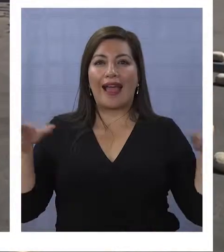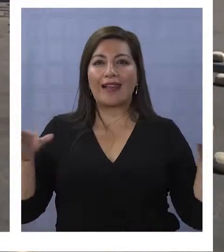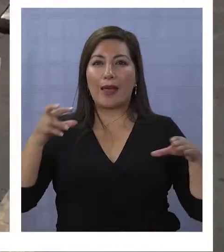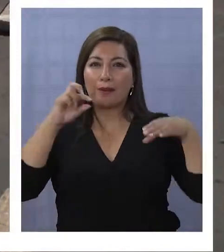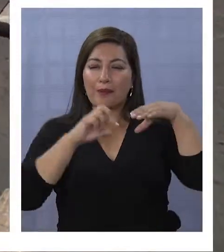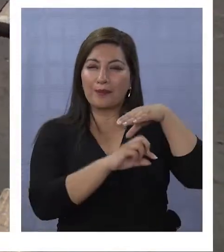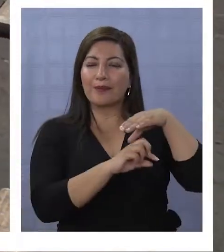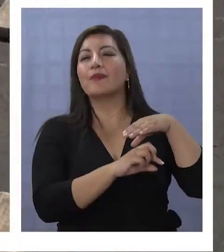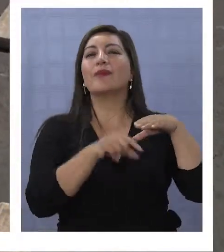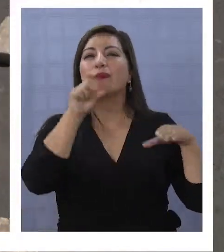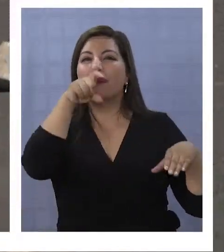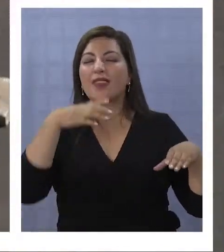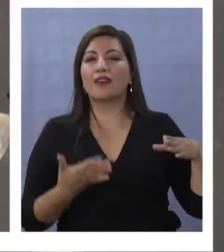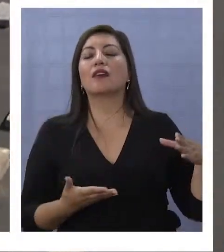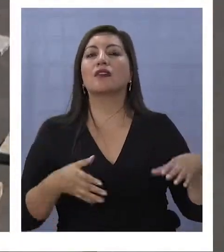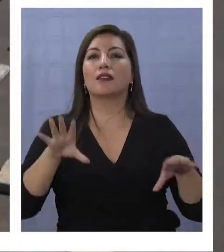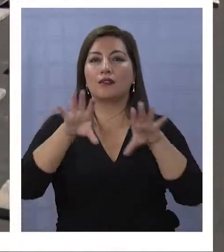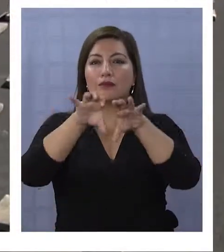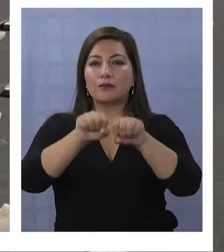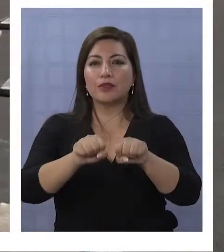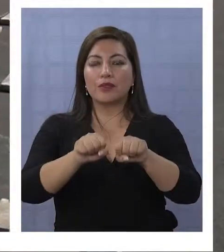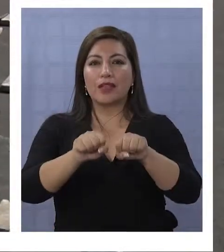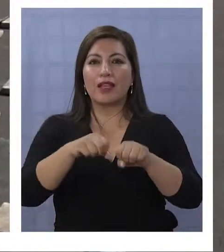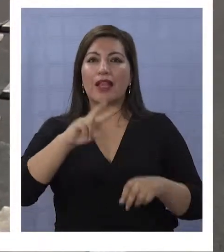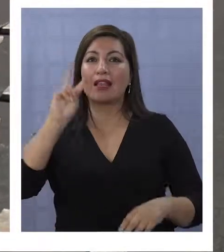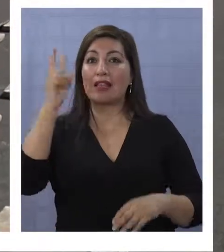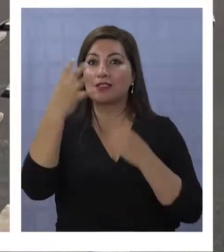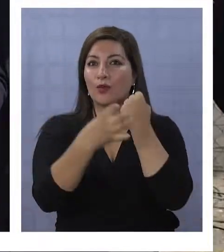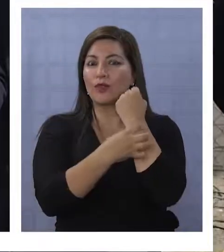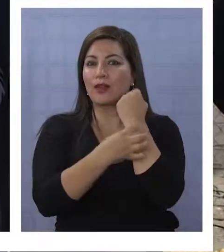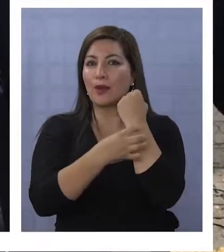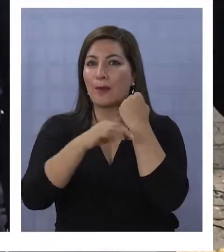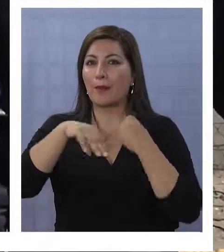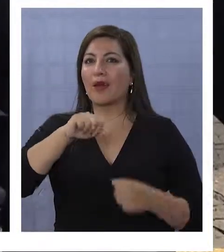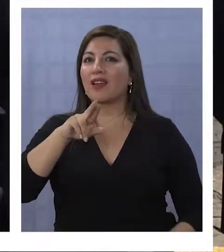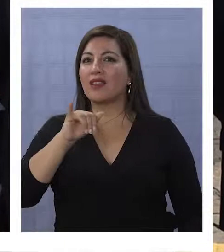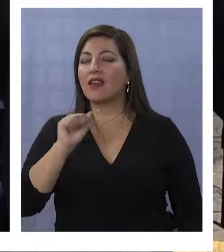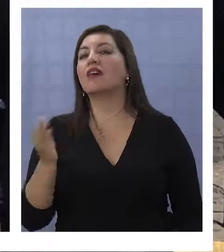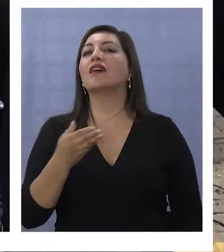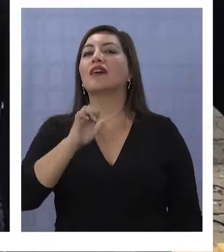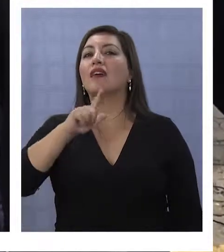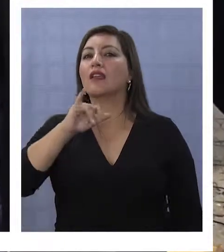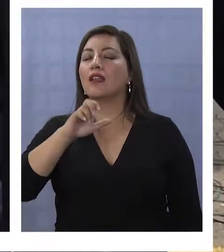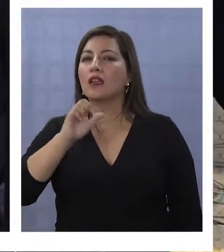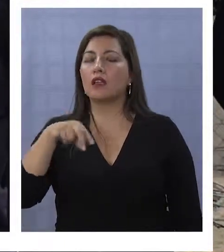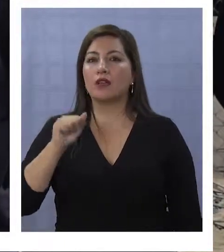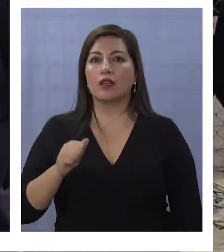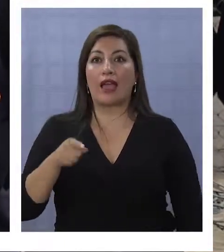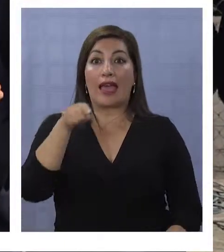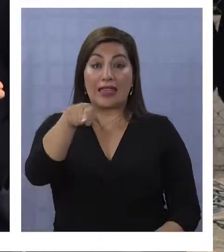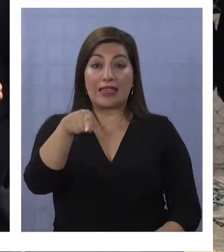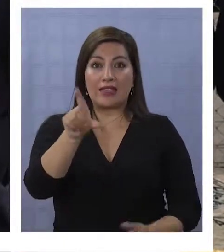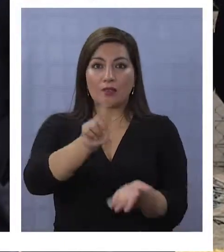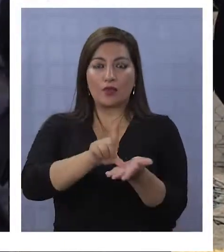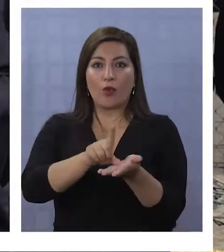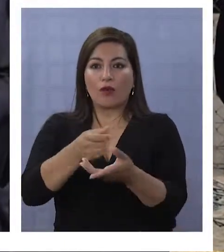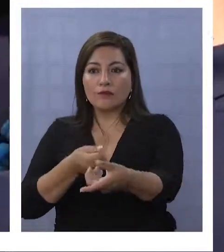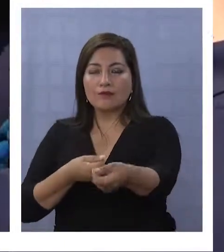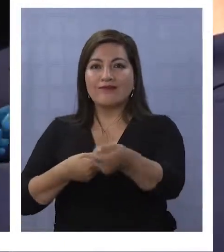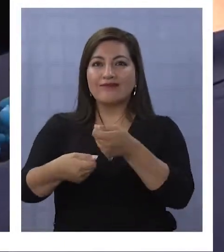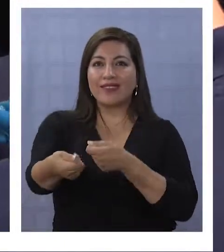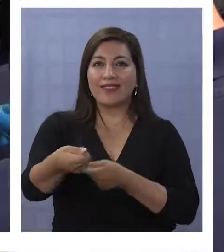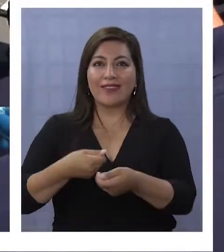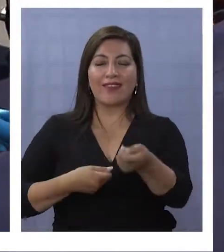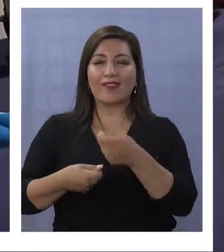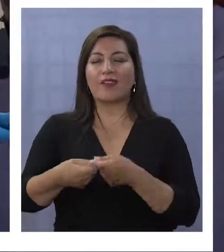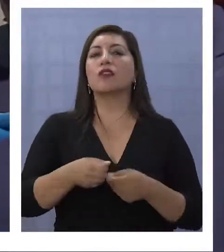Pica, que realizó la detención en María Elena, en la segunda región, lugar donde se estaba realizando el traspaso de la droga que